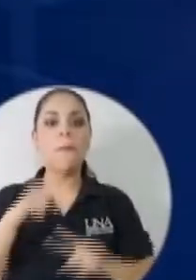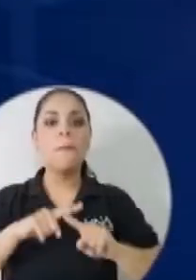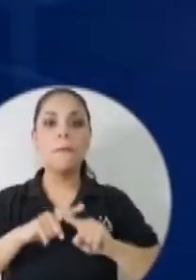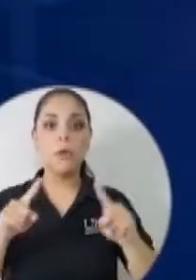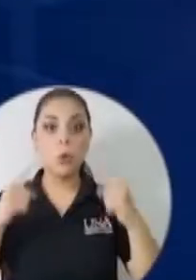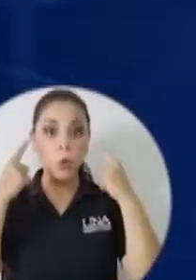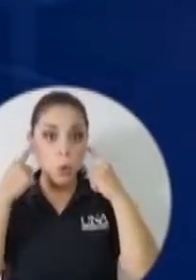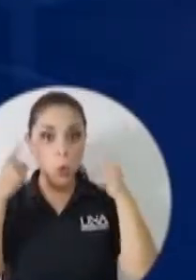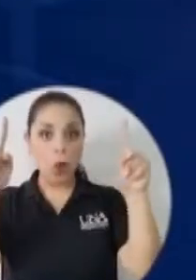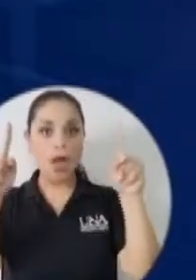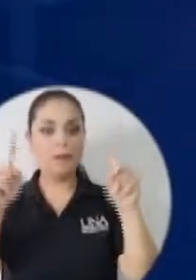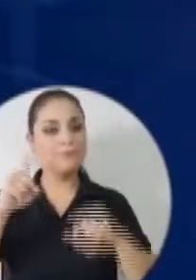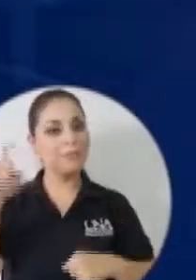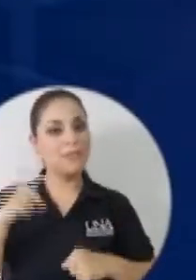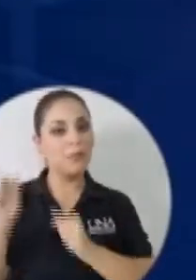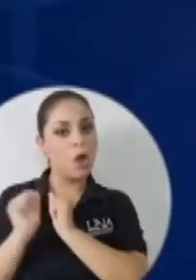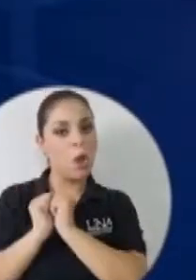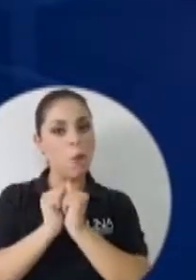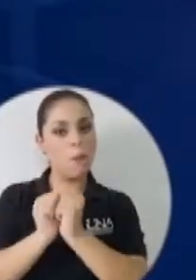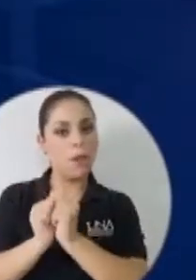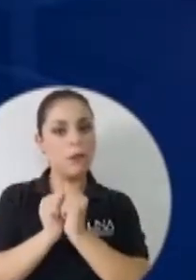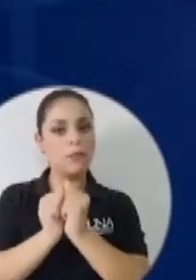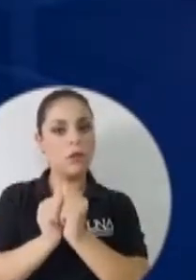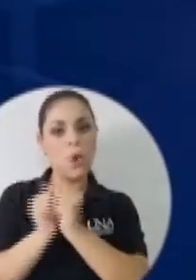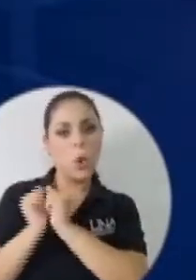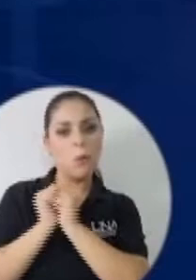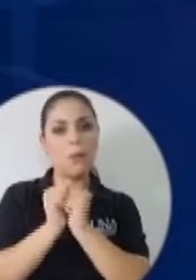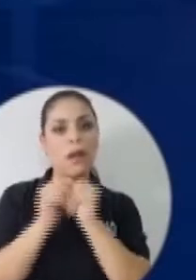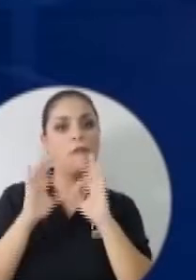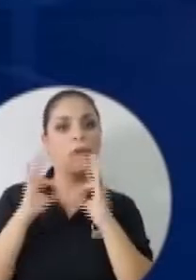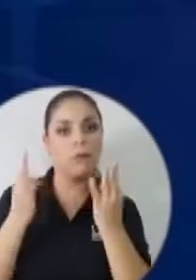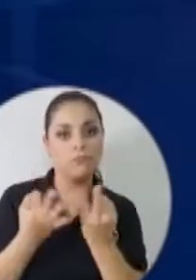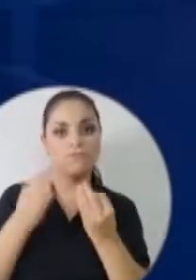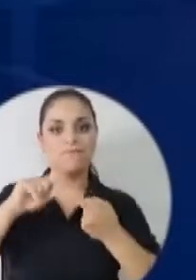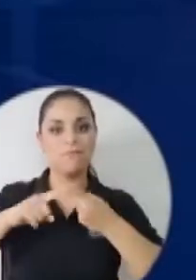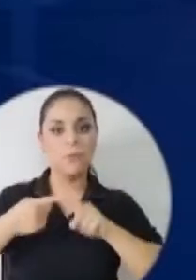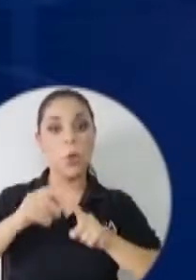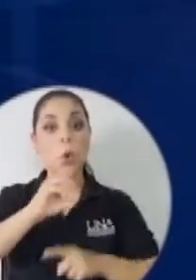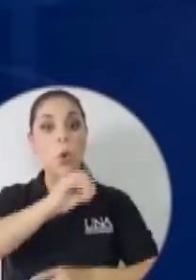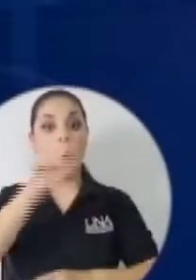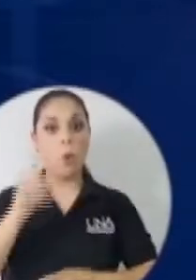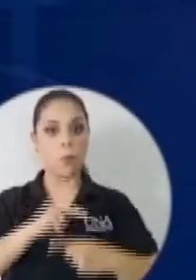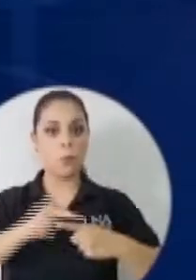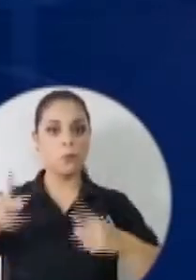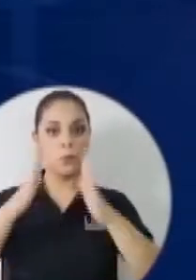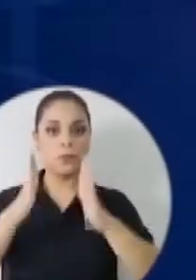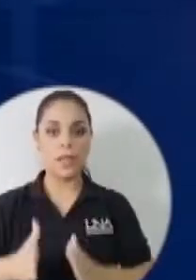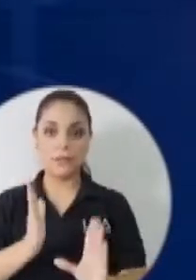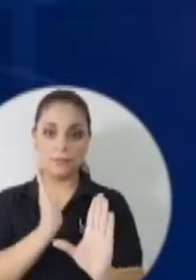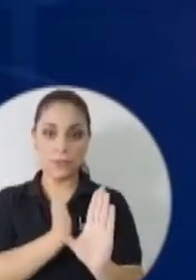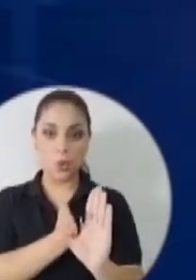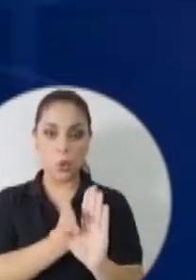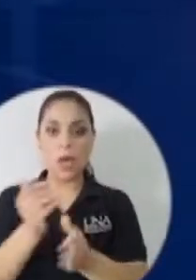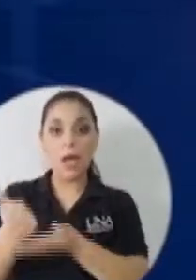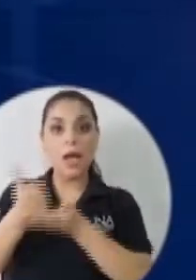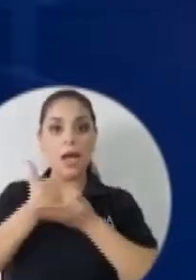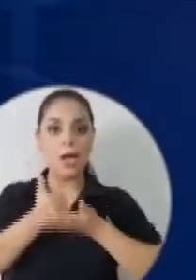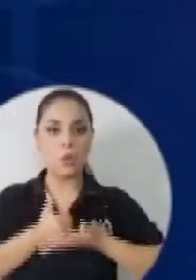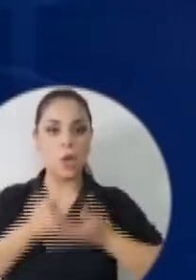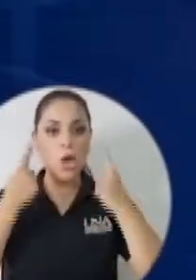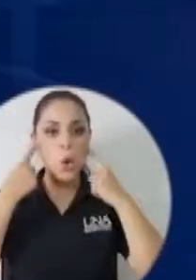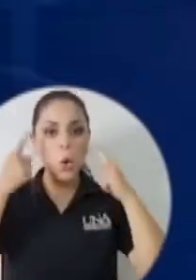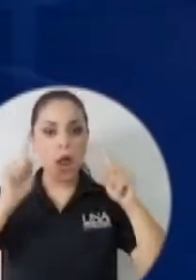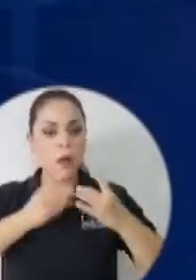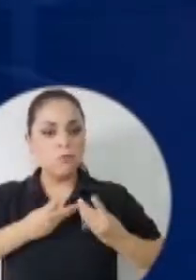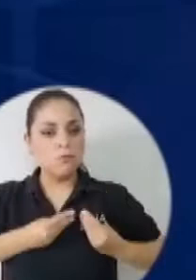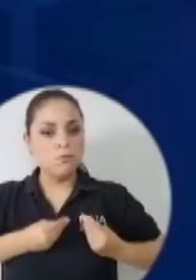pero para hacerlo hay que tener acompañamiento tanto sea de familia de amistades o de personas profesionales en psicología que